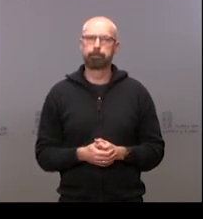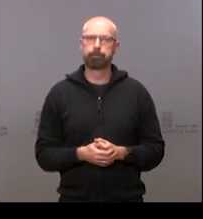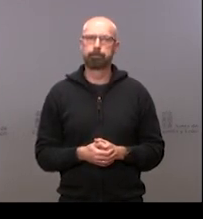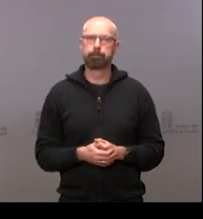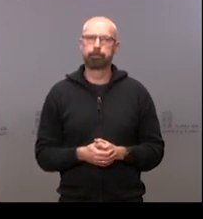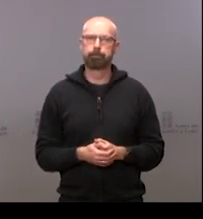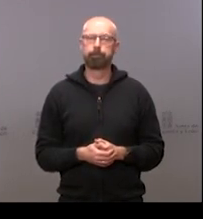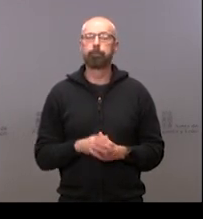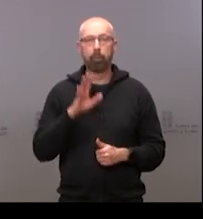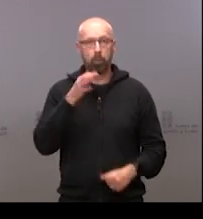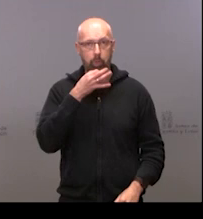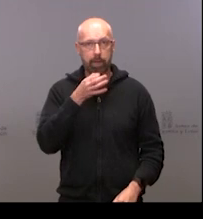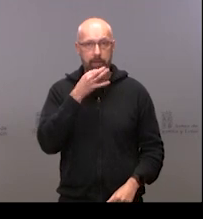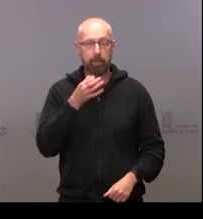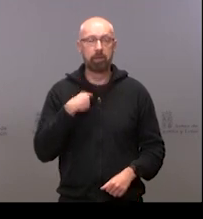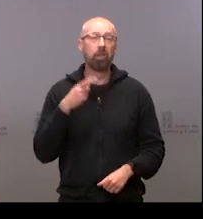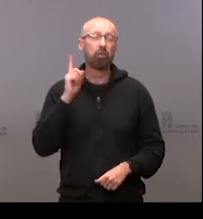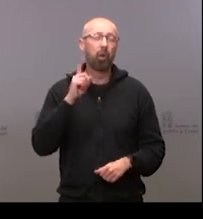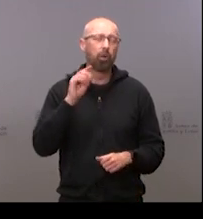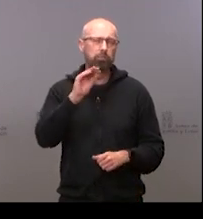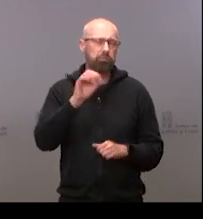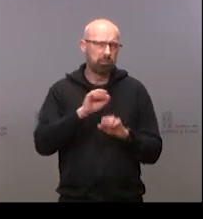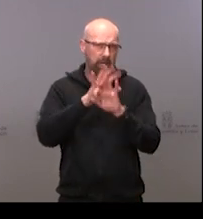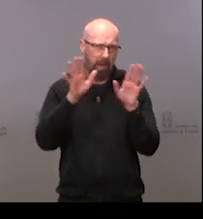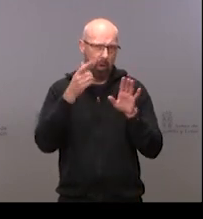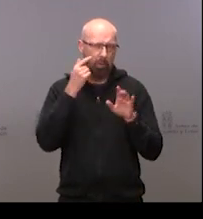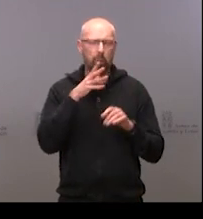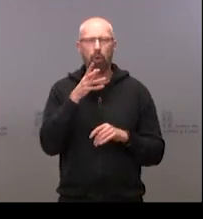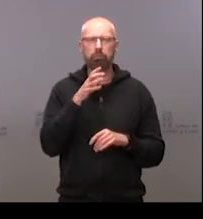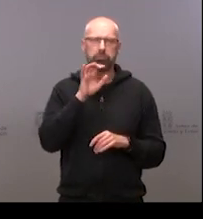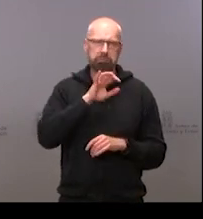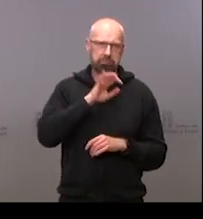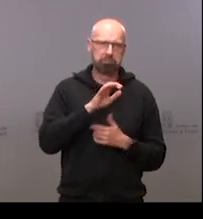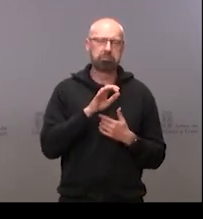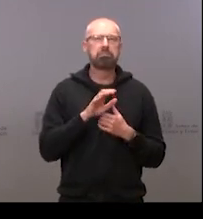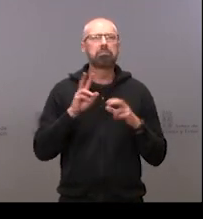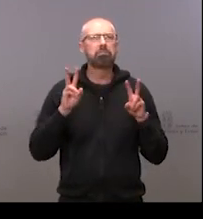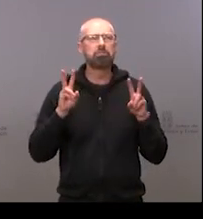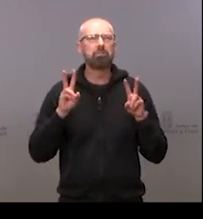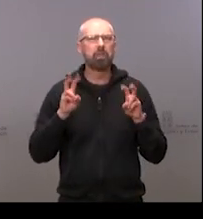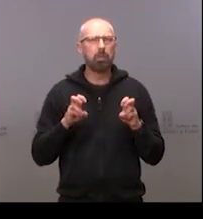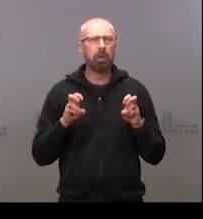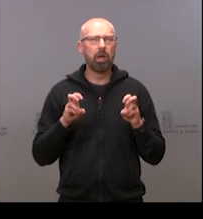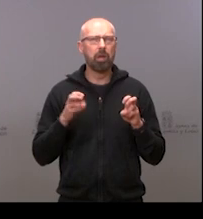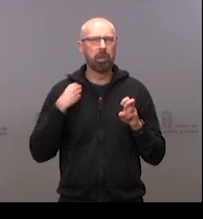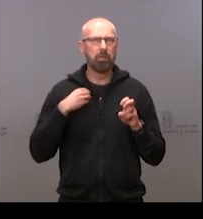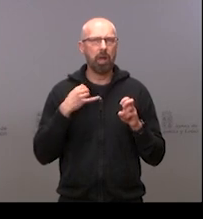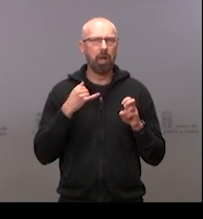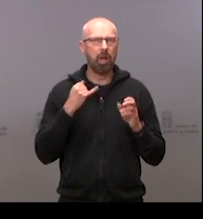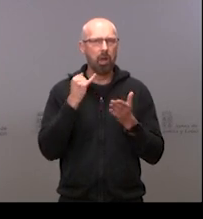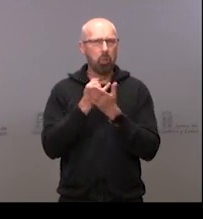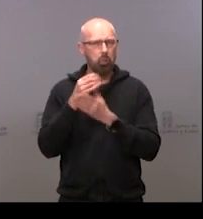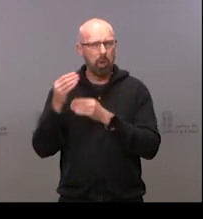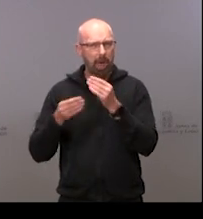hola buenas tardes bueno yo sólo quería aclarar que ha generado curiosidad los de que los privados no los harán